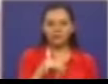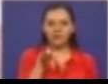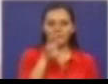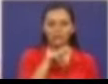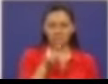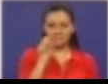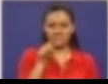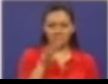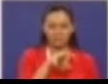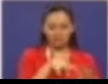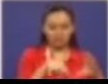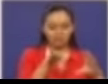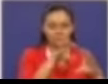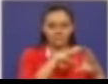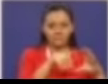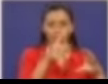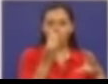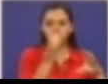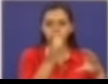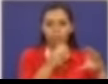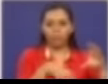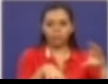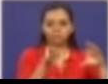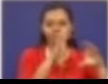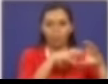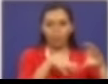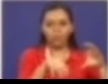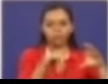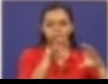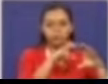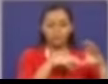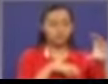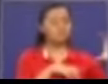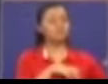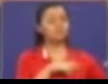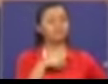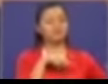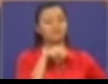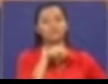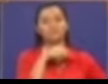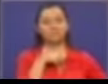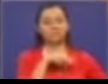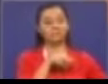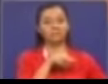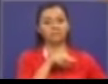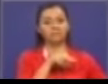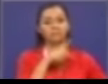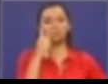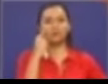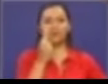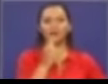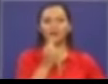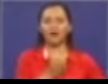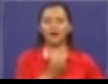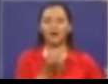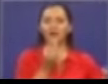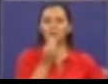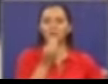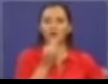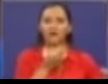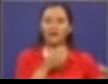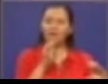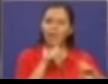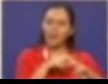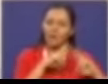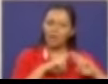vaca. Cómo está digiriendo el pasto. ¿Para qué sirve eso? Para probar alimentos, etcétera. Esos experimentos, sí.